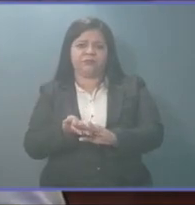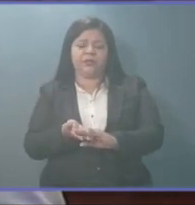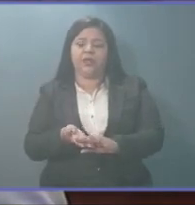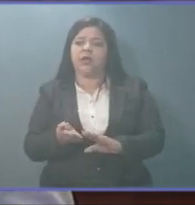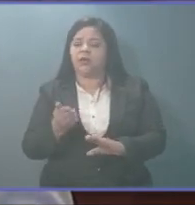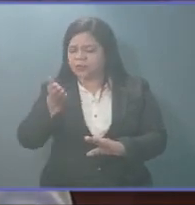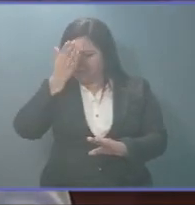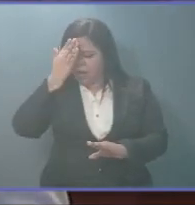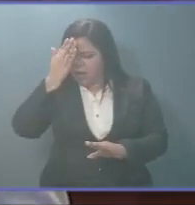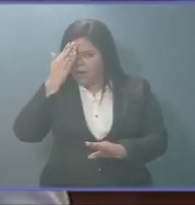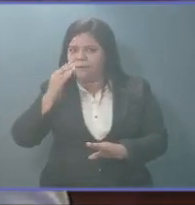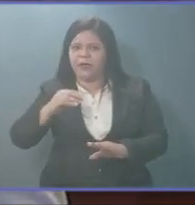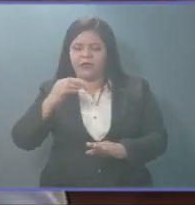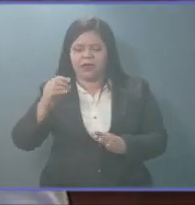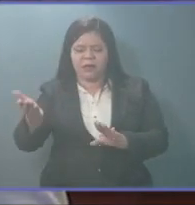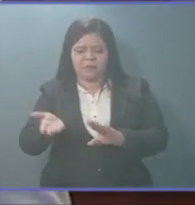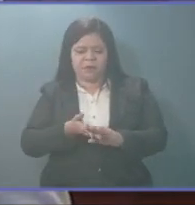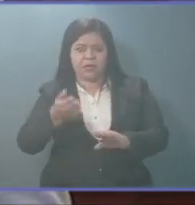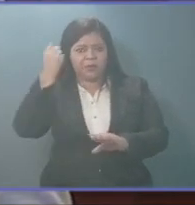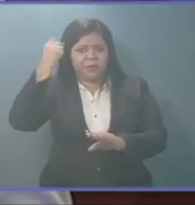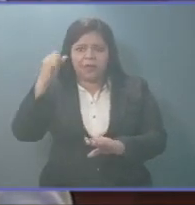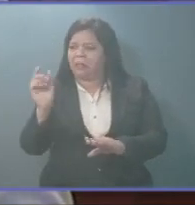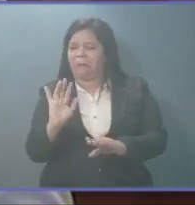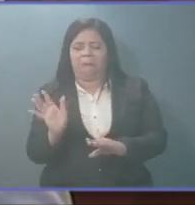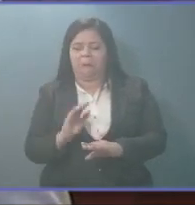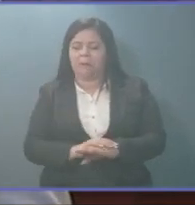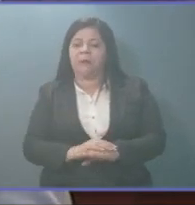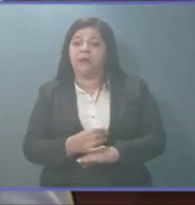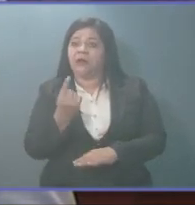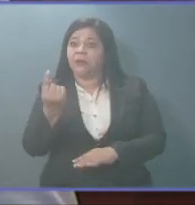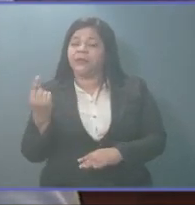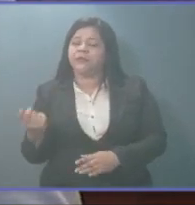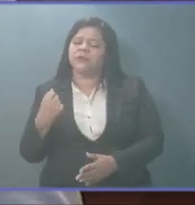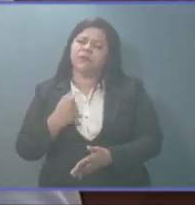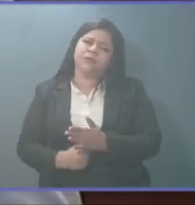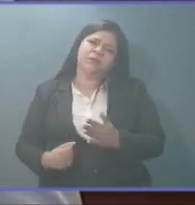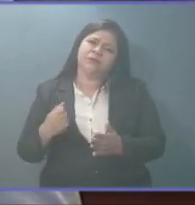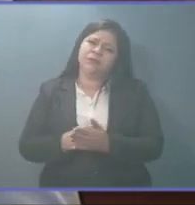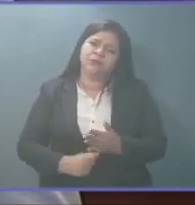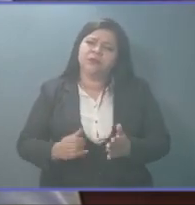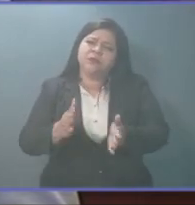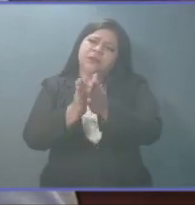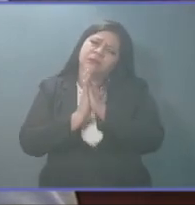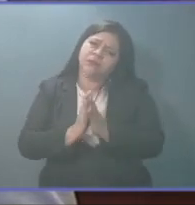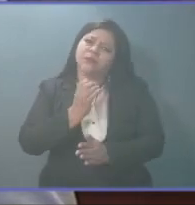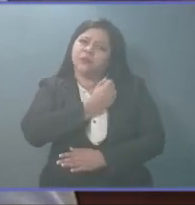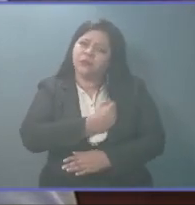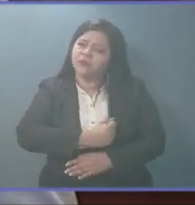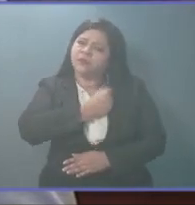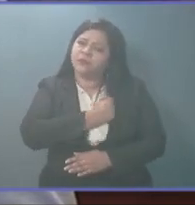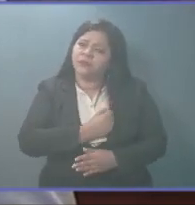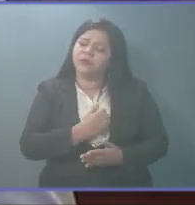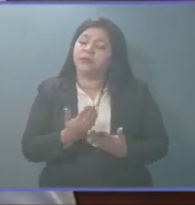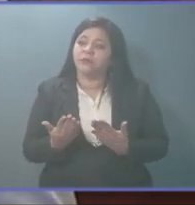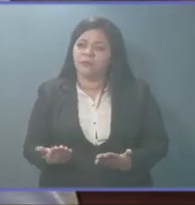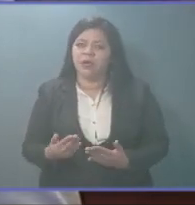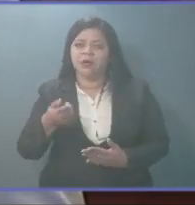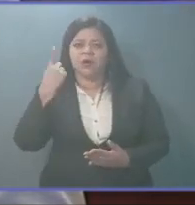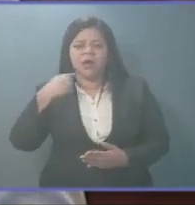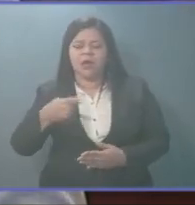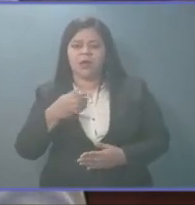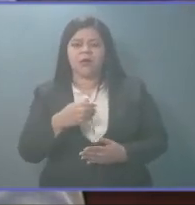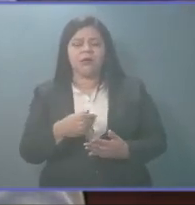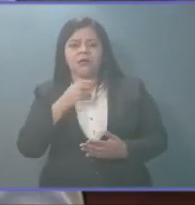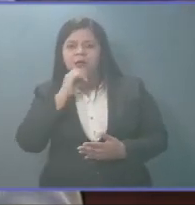su prioridad, a mí me queda claro. Mientras la gente pedía por sus casas y sufrían el abandono, él prefirió pactar